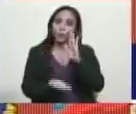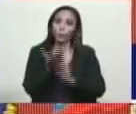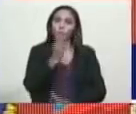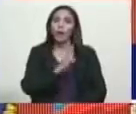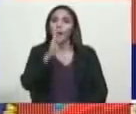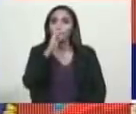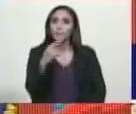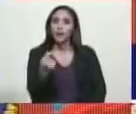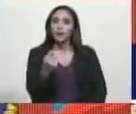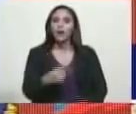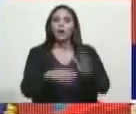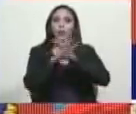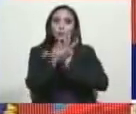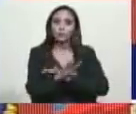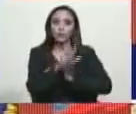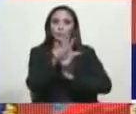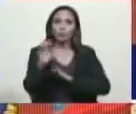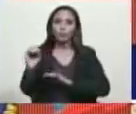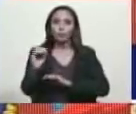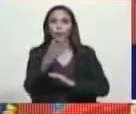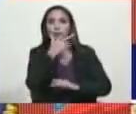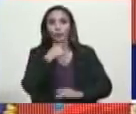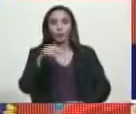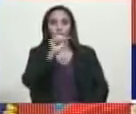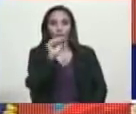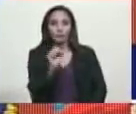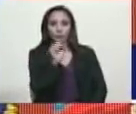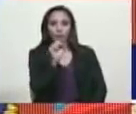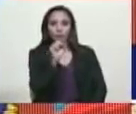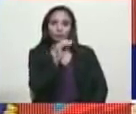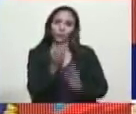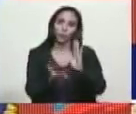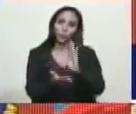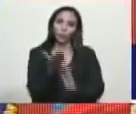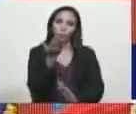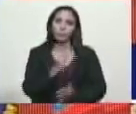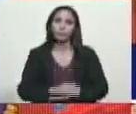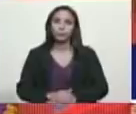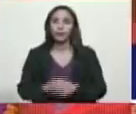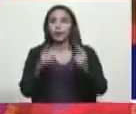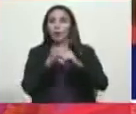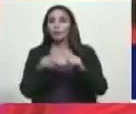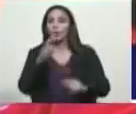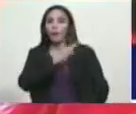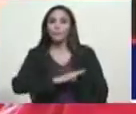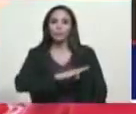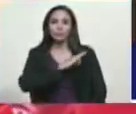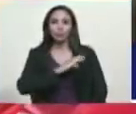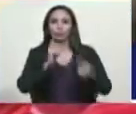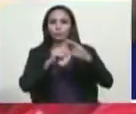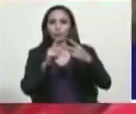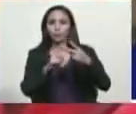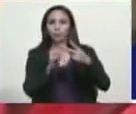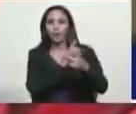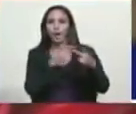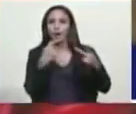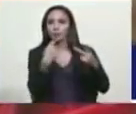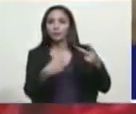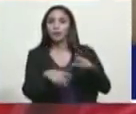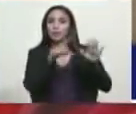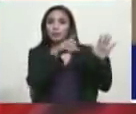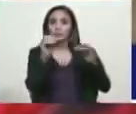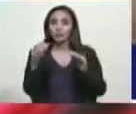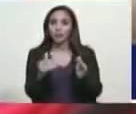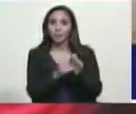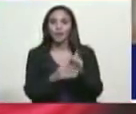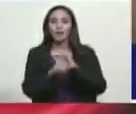beca a 450 bolívares. En el caso de la misión Rivas, vamos a aumentar los becarios de 60.000